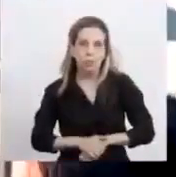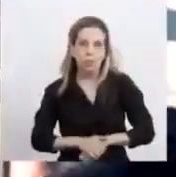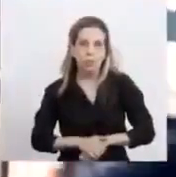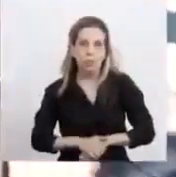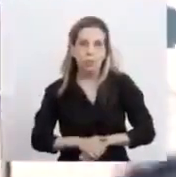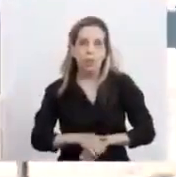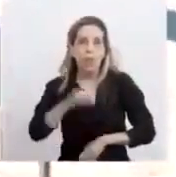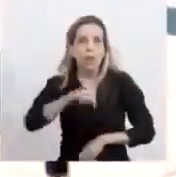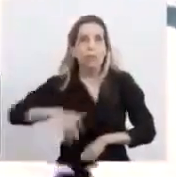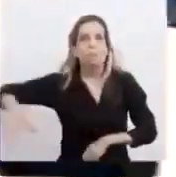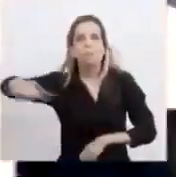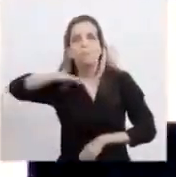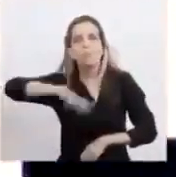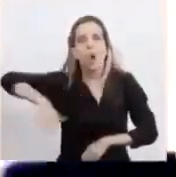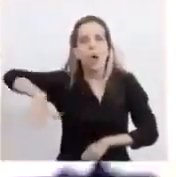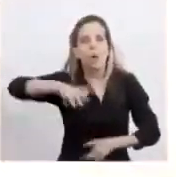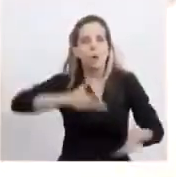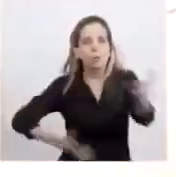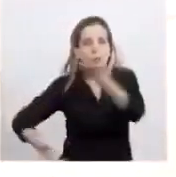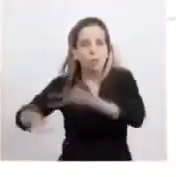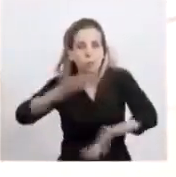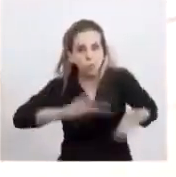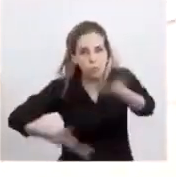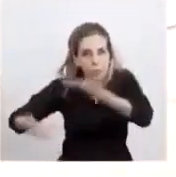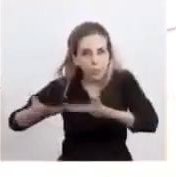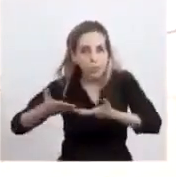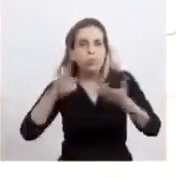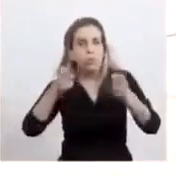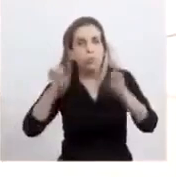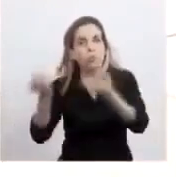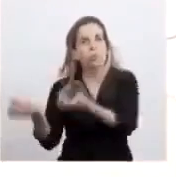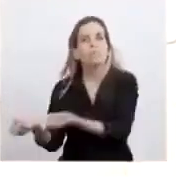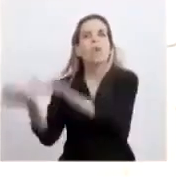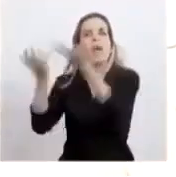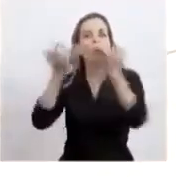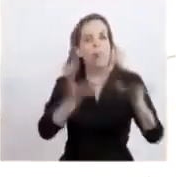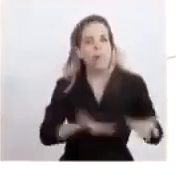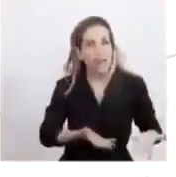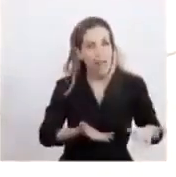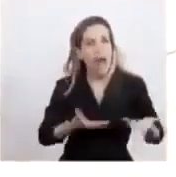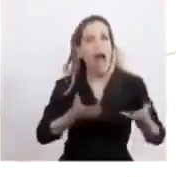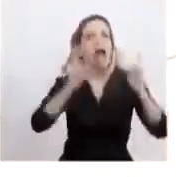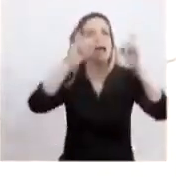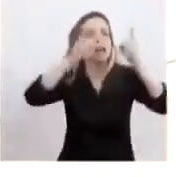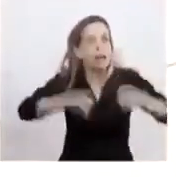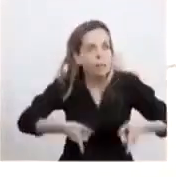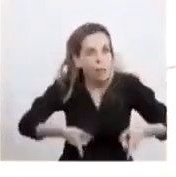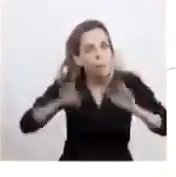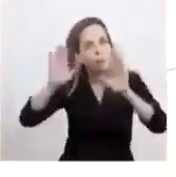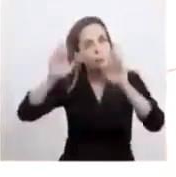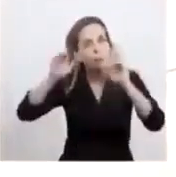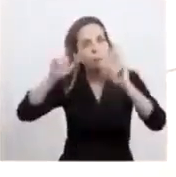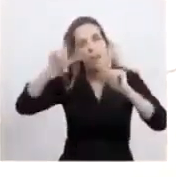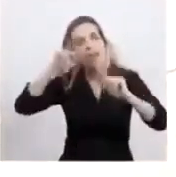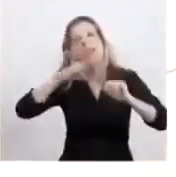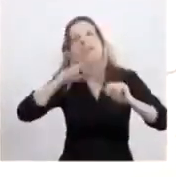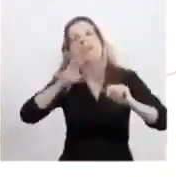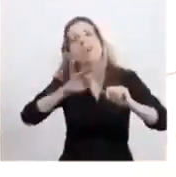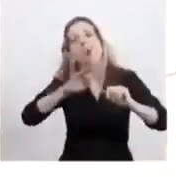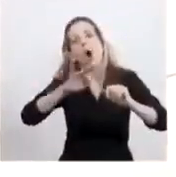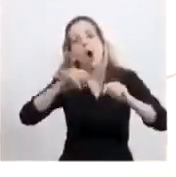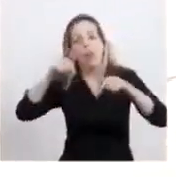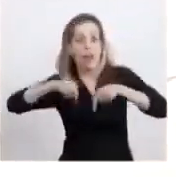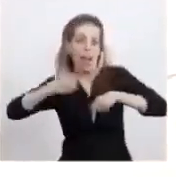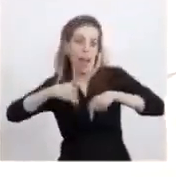Los pueblos hermanos, le damos una calurosa bienvenida y a su vez despedimos a Evo Morales,